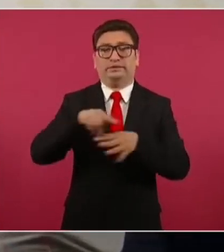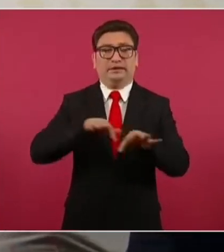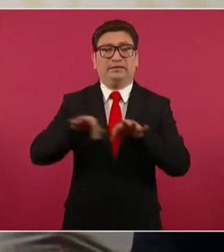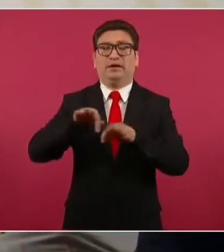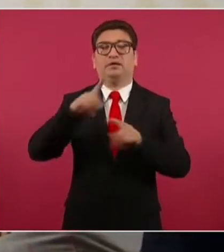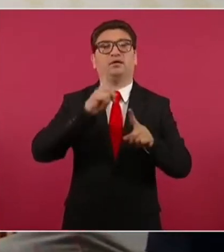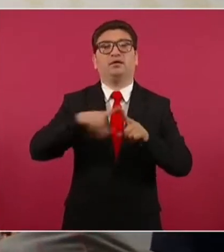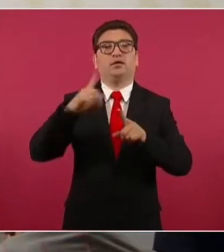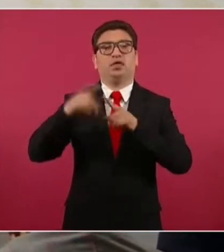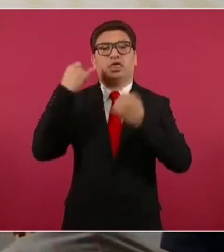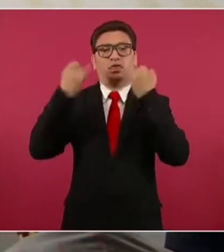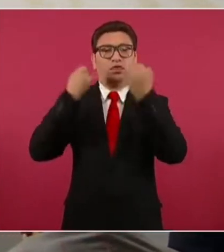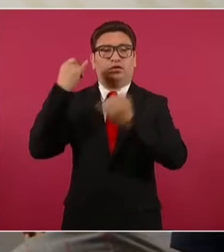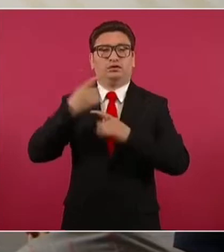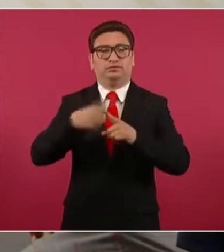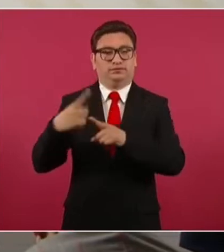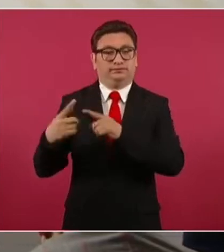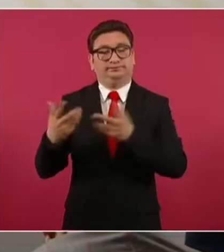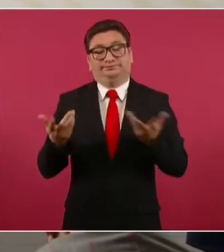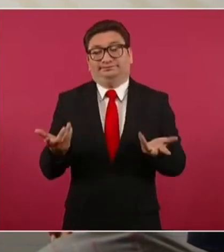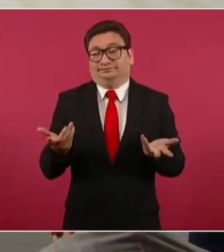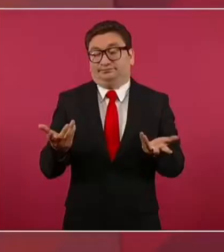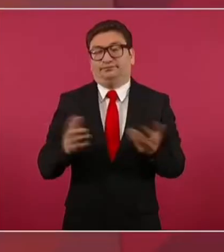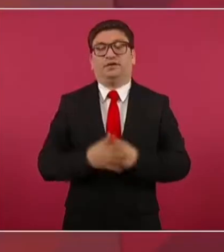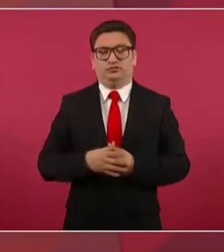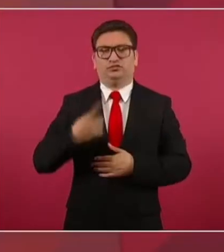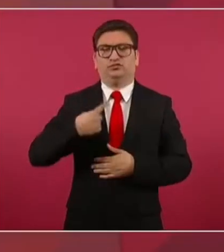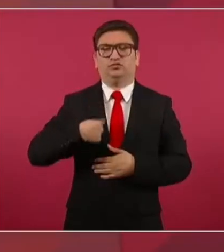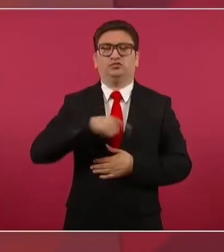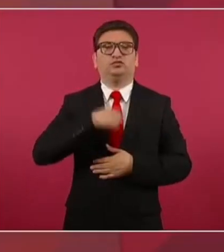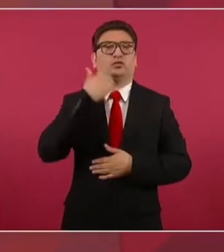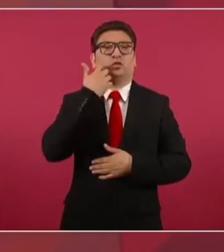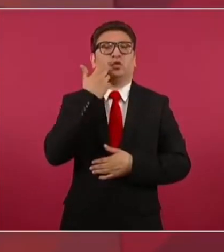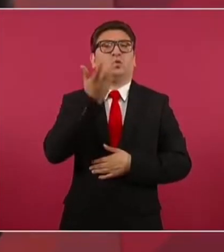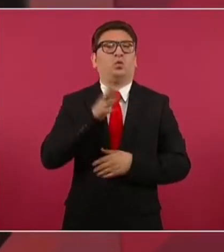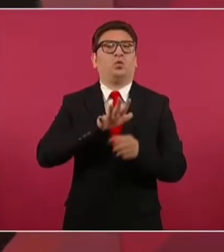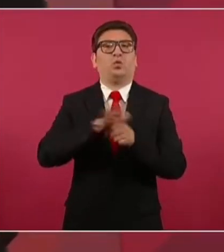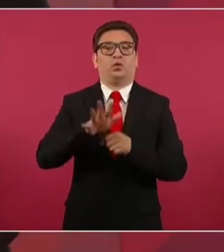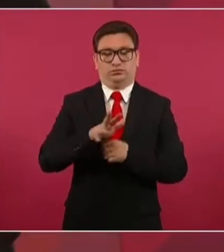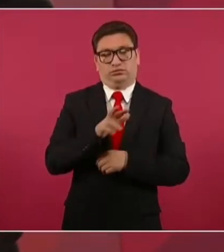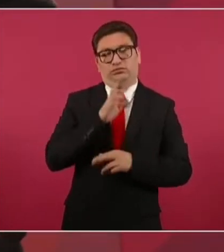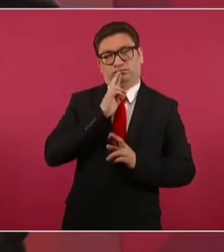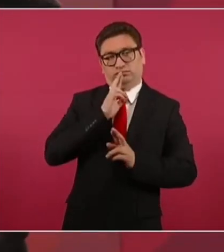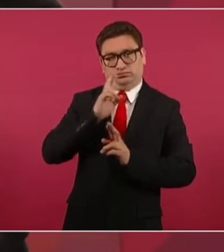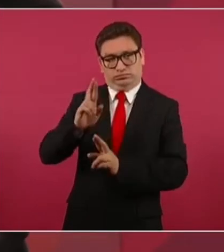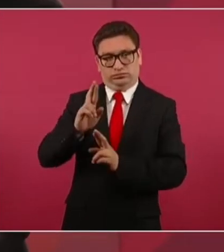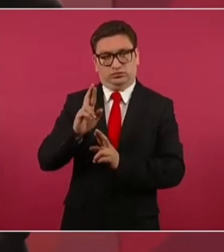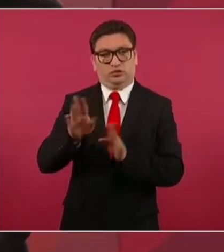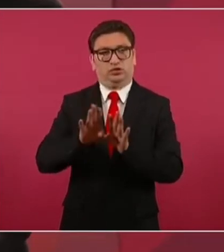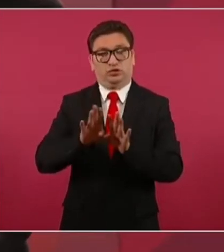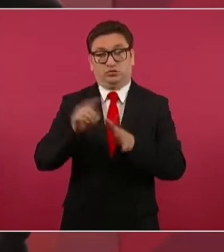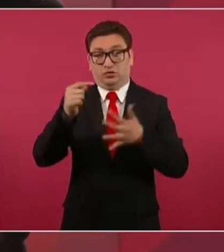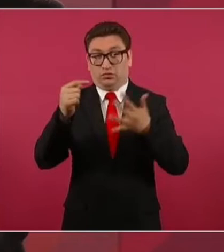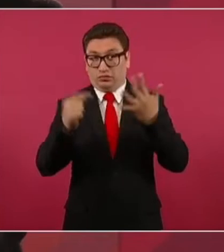etcétera, etcétera, etcétera. Pero bueno, estamos buscando dar respuestas a todas